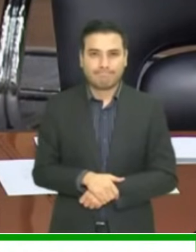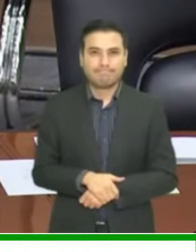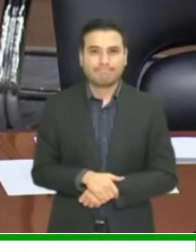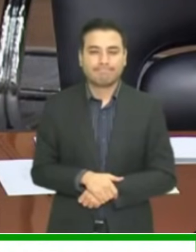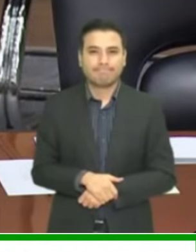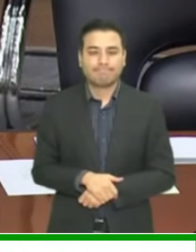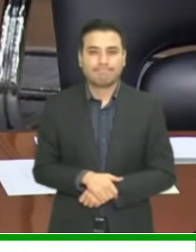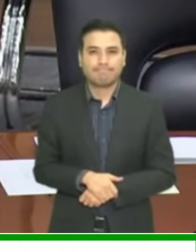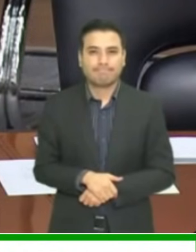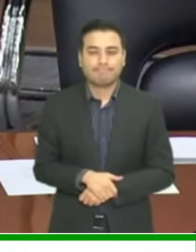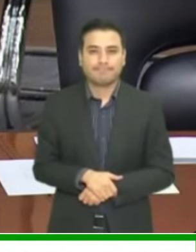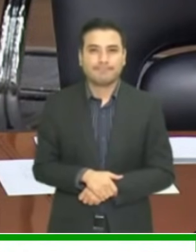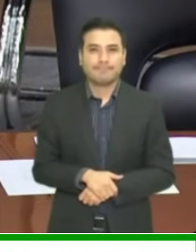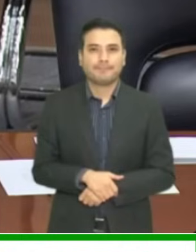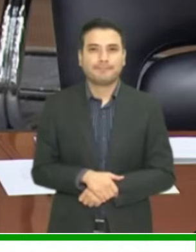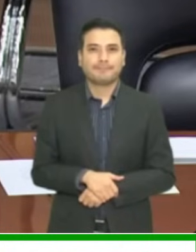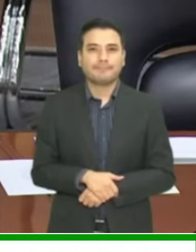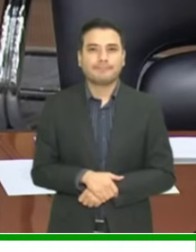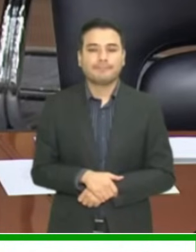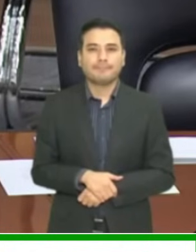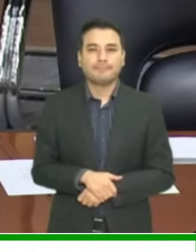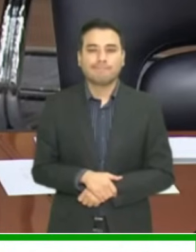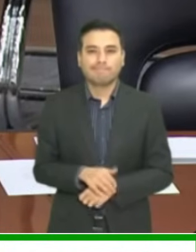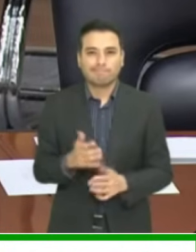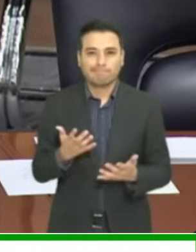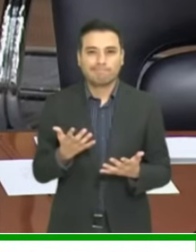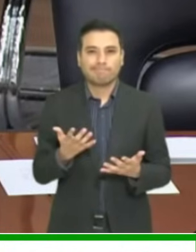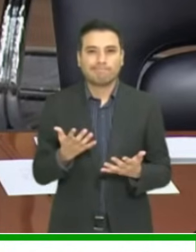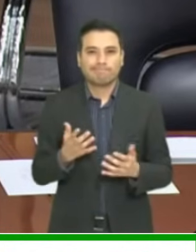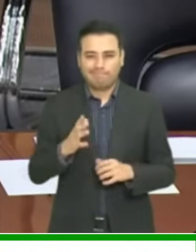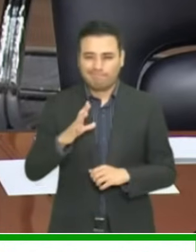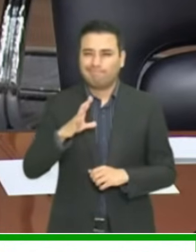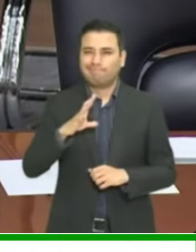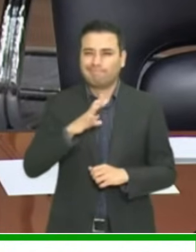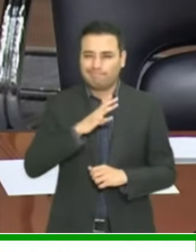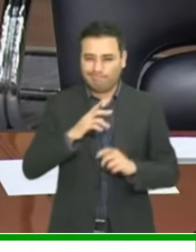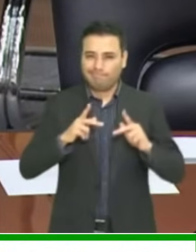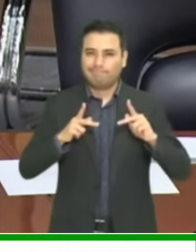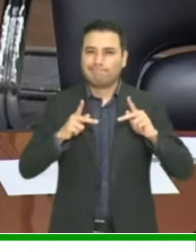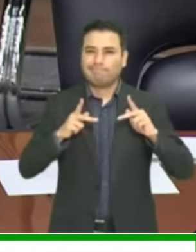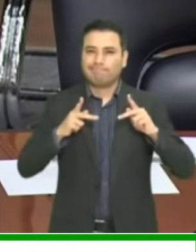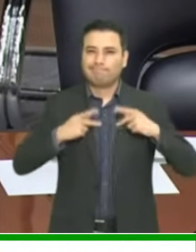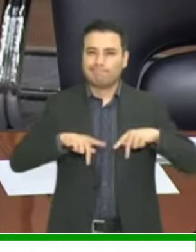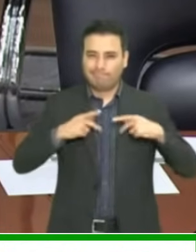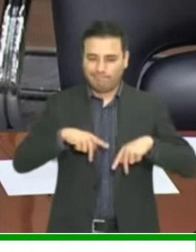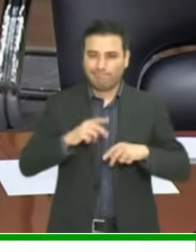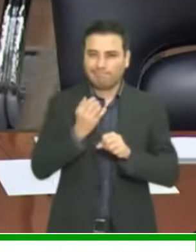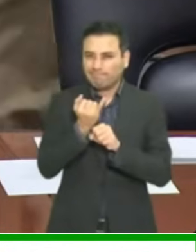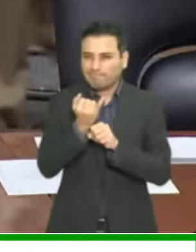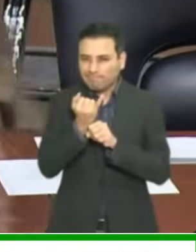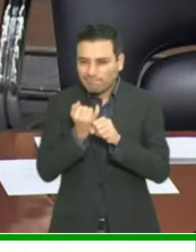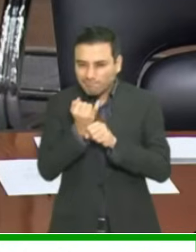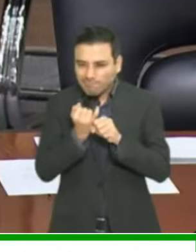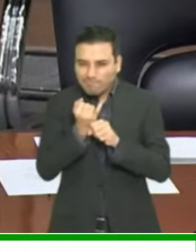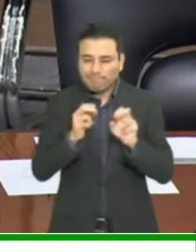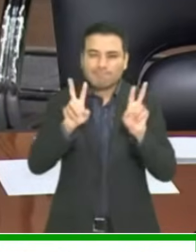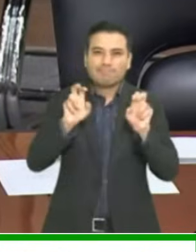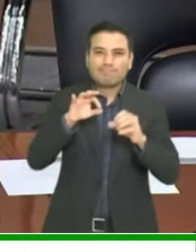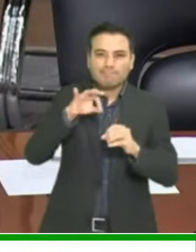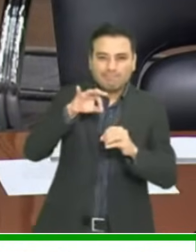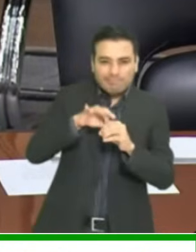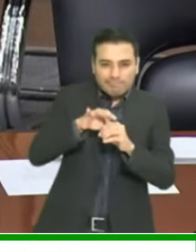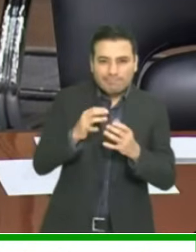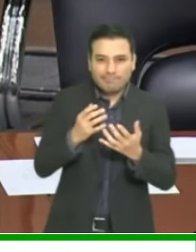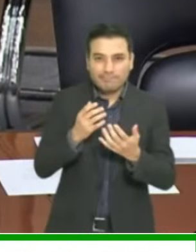despachos, hay gente que se dedica al estudio de la materia electoral que ve oportunidad de vender